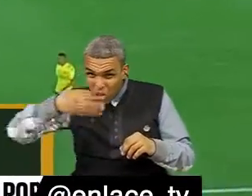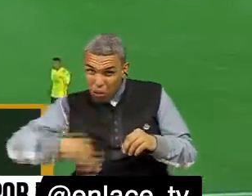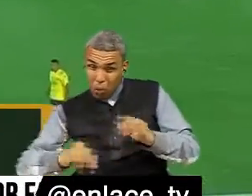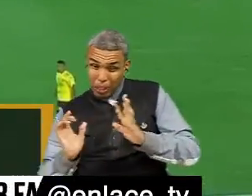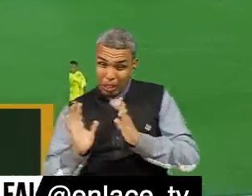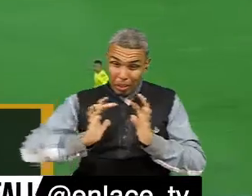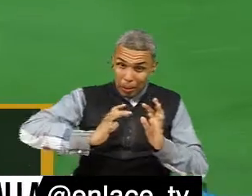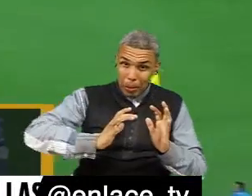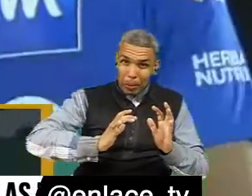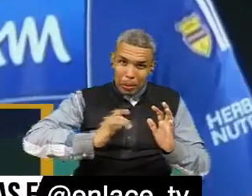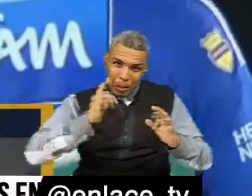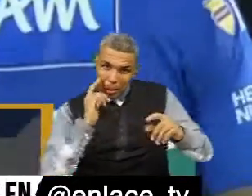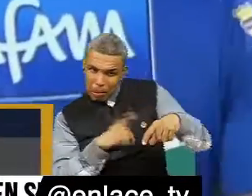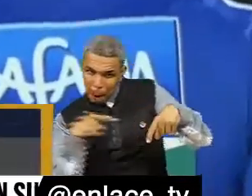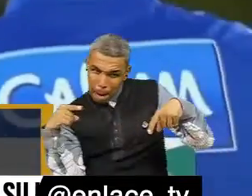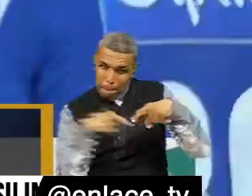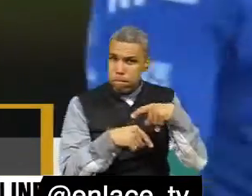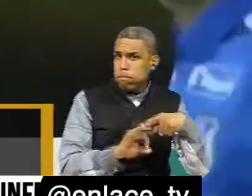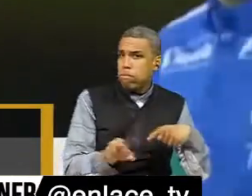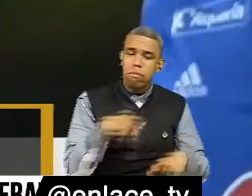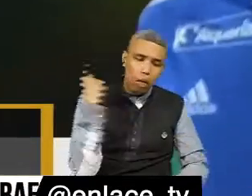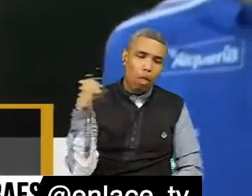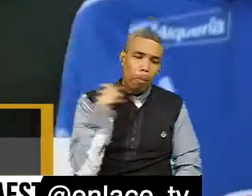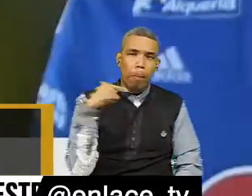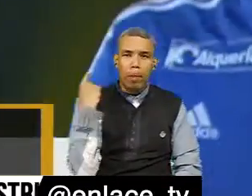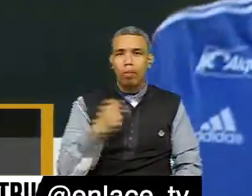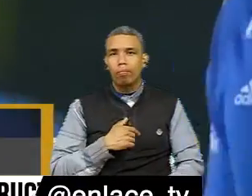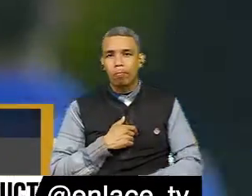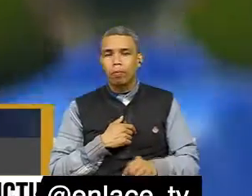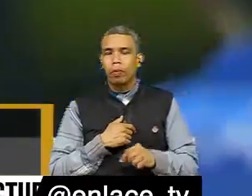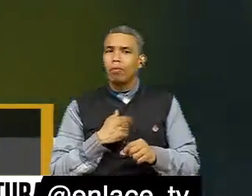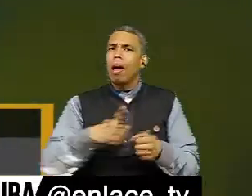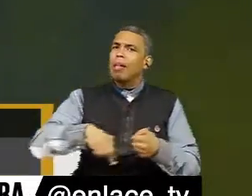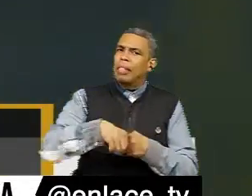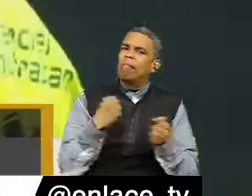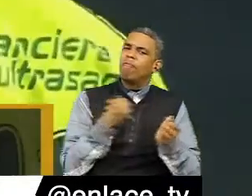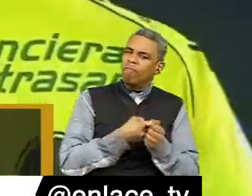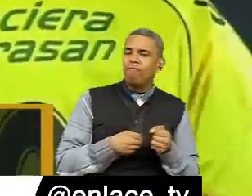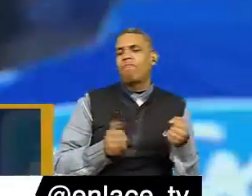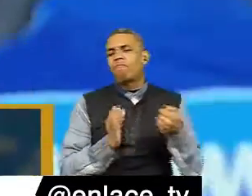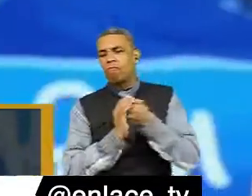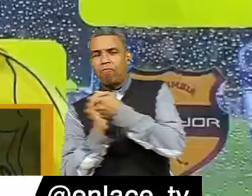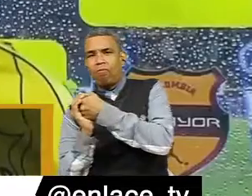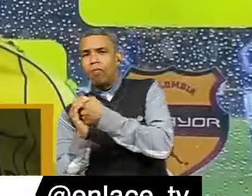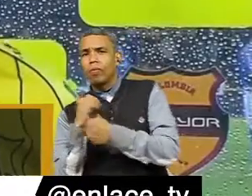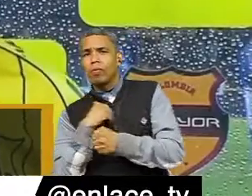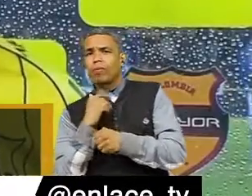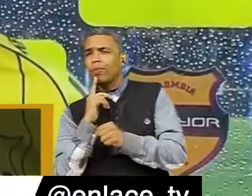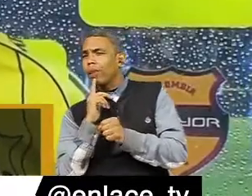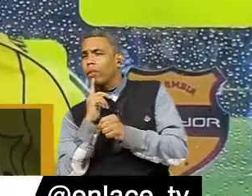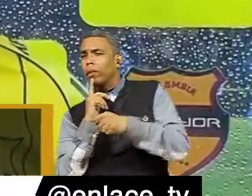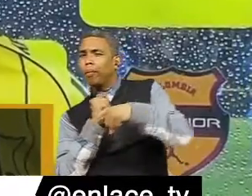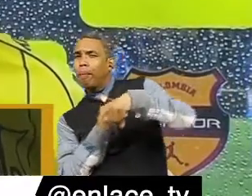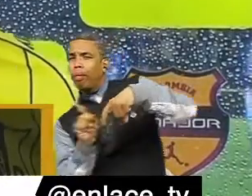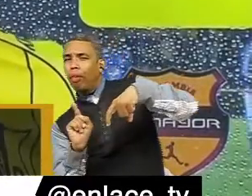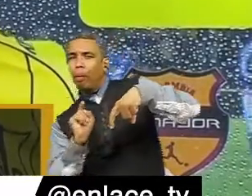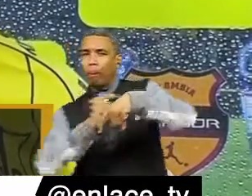cuarto de cancha. Alianza Petrolera intentó con un par de disparos lejanos sin peligro para el arco local. Si arriesgamos